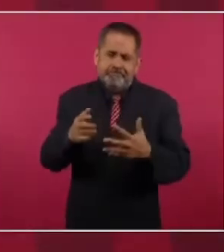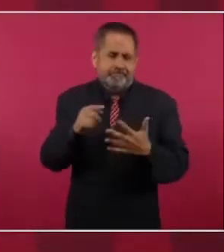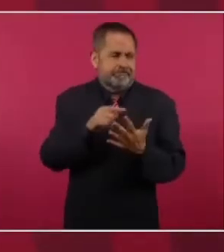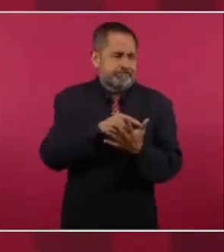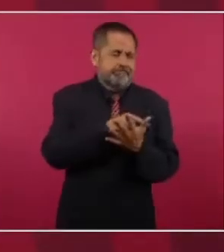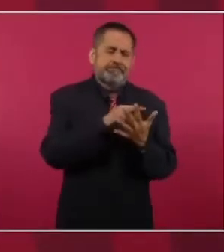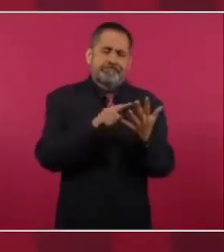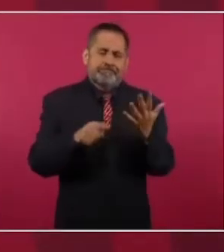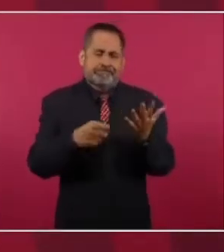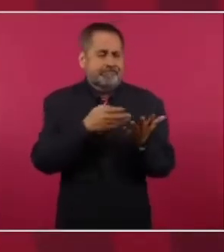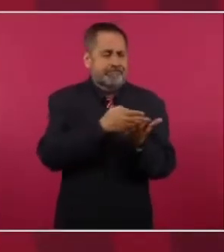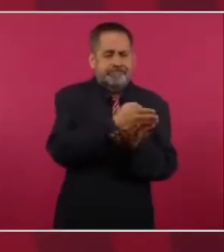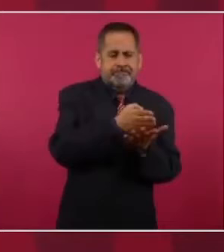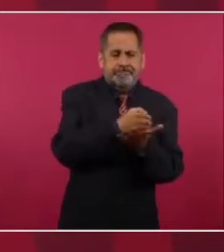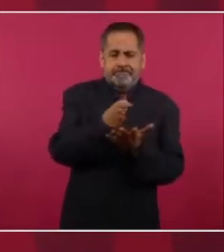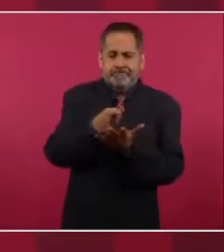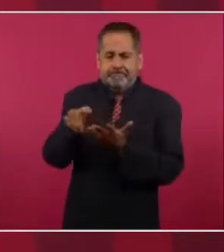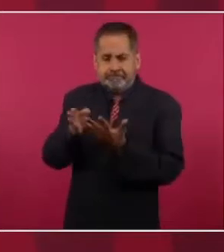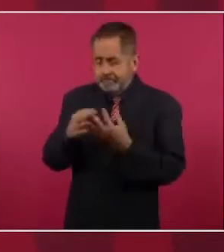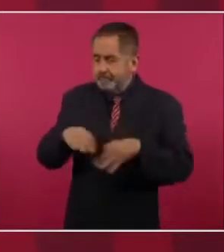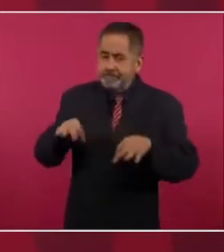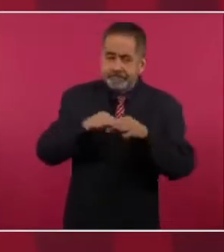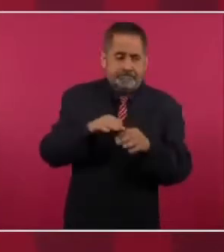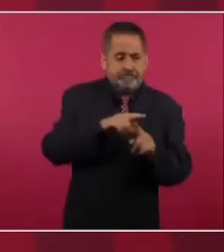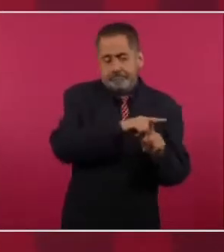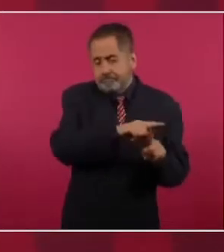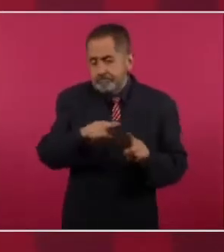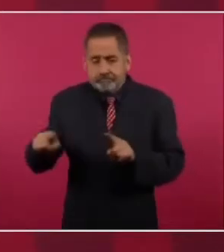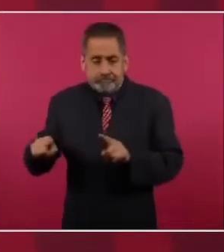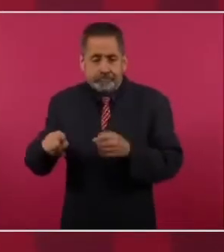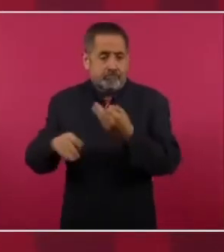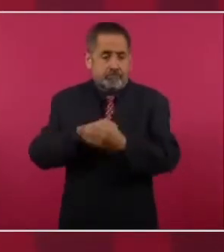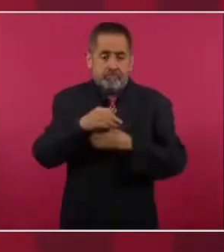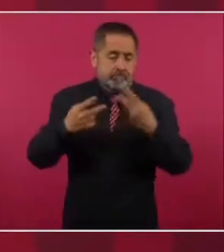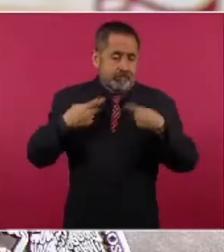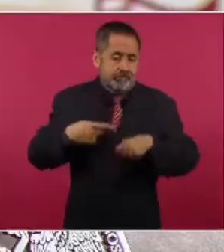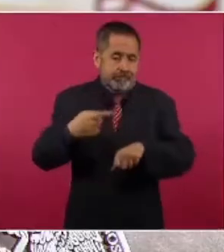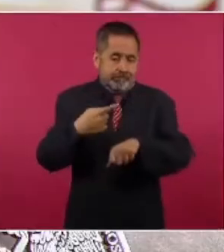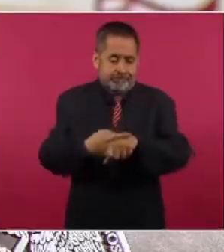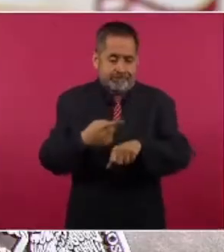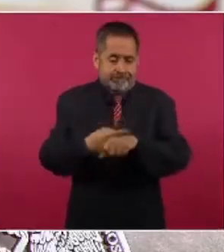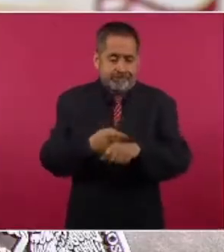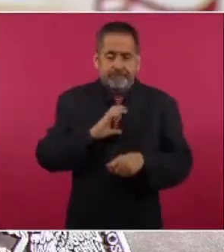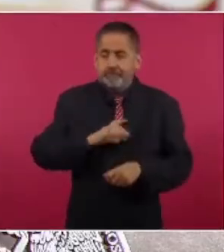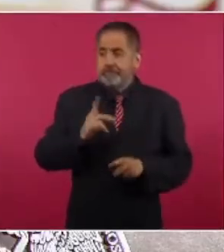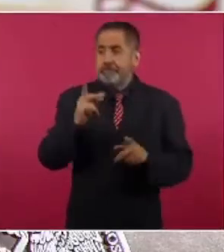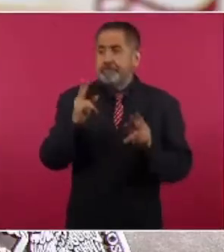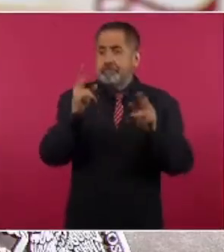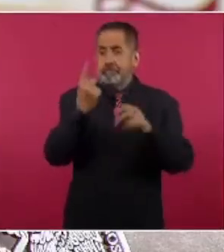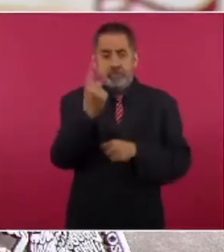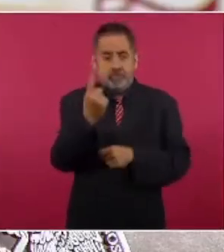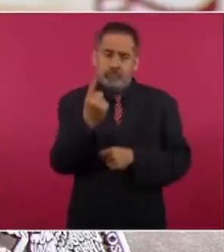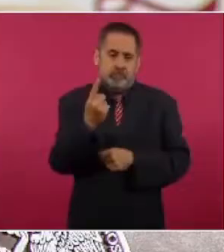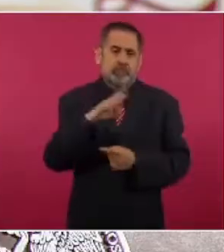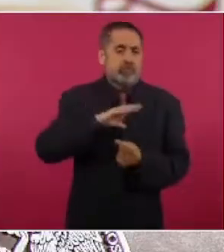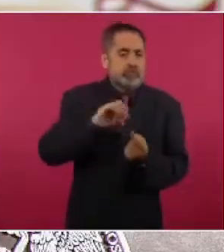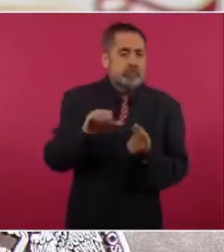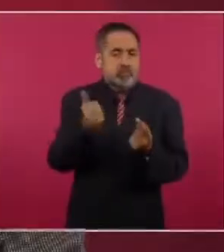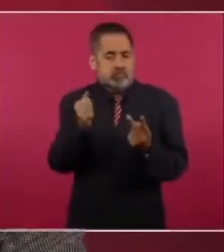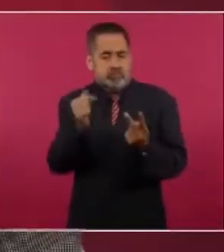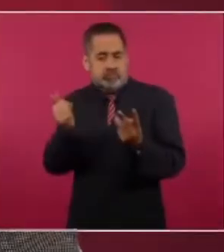vertientes y todas ellas son muy importantes, todas las enfermedades, no solo el cáncer, y lo hemos hecho, demostrado los médicos,